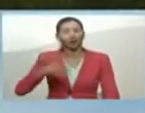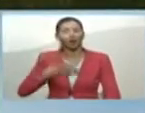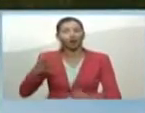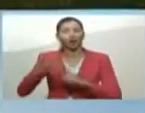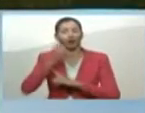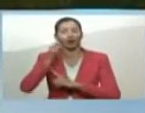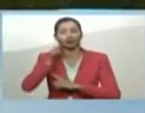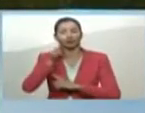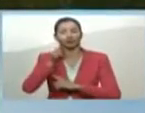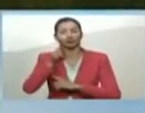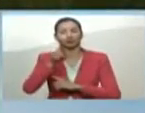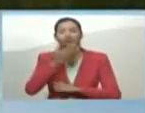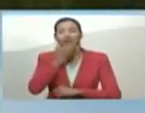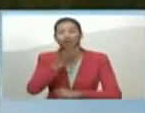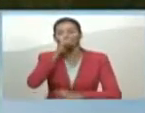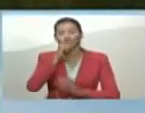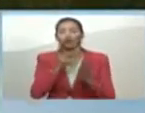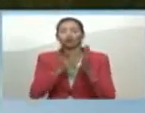en diciembre de 2013,